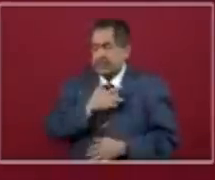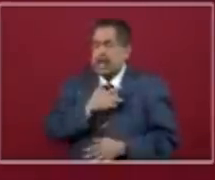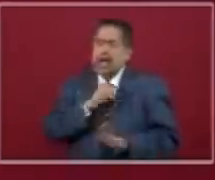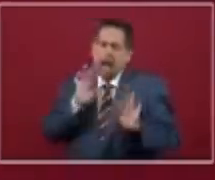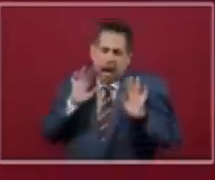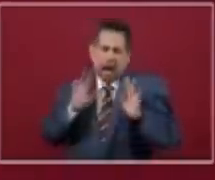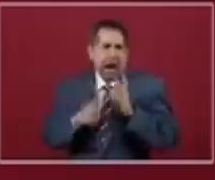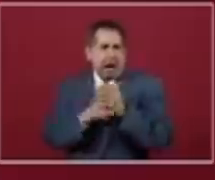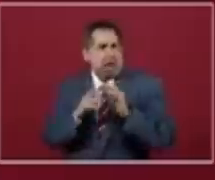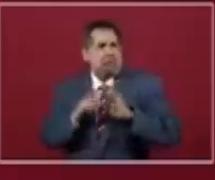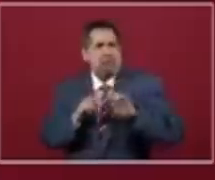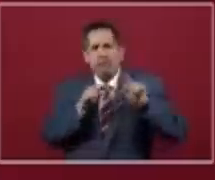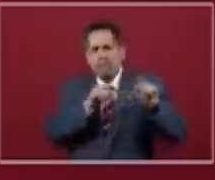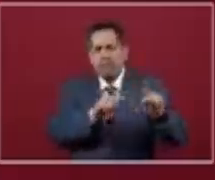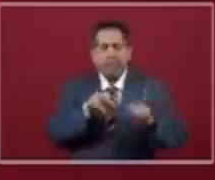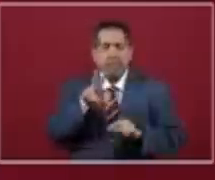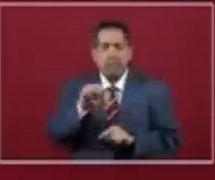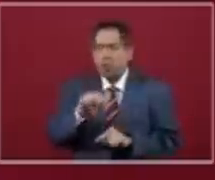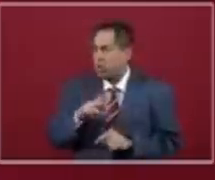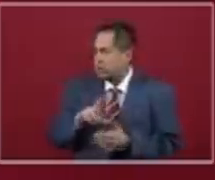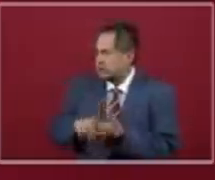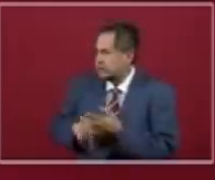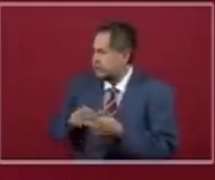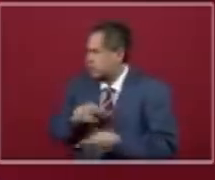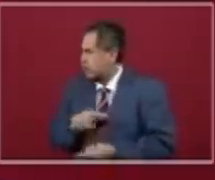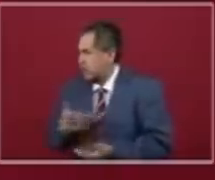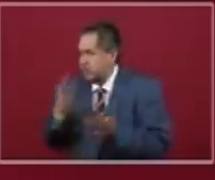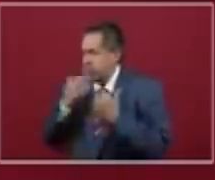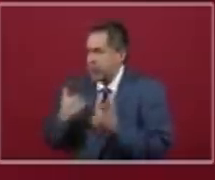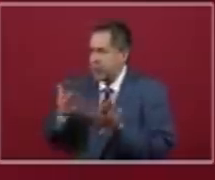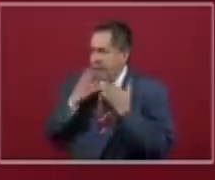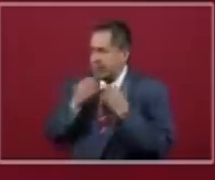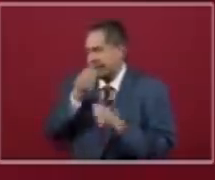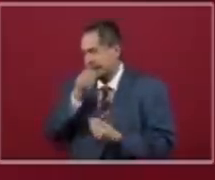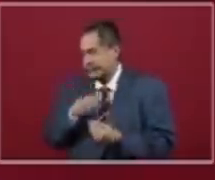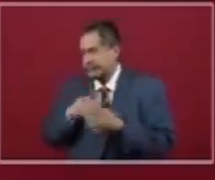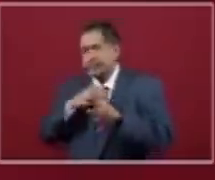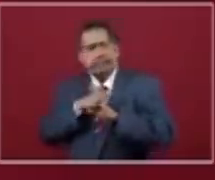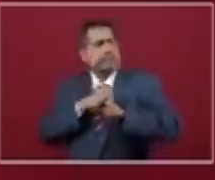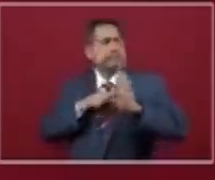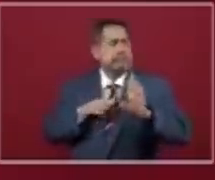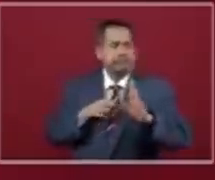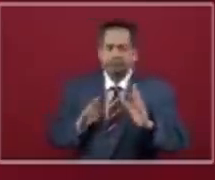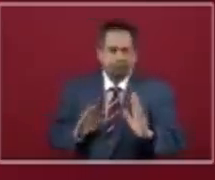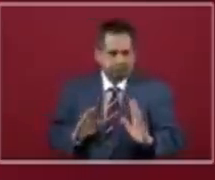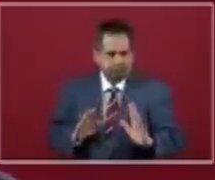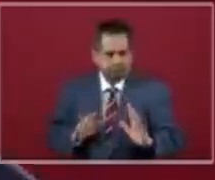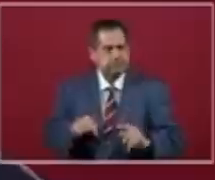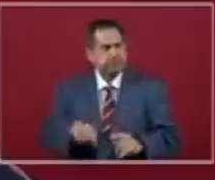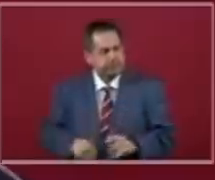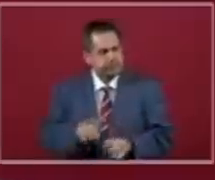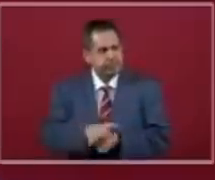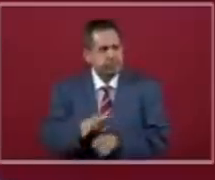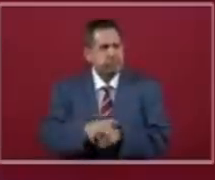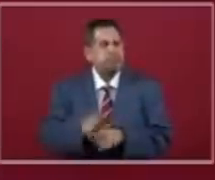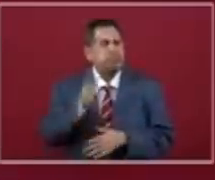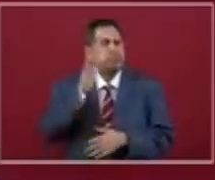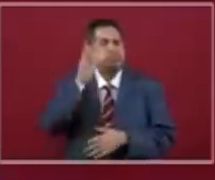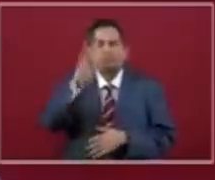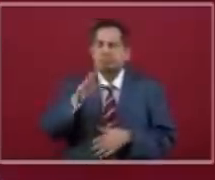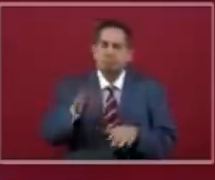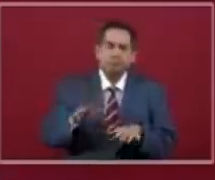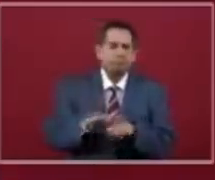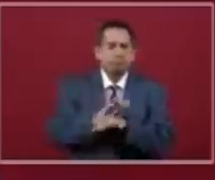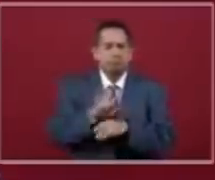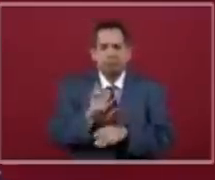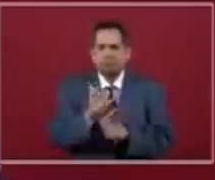por la pobreza o la falta de oportunidades en México. Entonces, como va a haber crecimiento económico y oportunidades y se están haciendo muchos programas